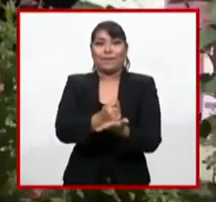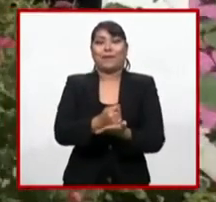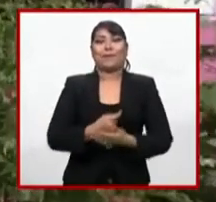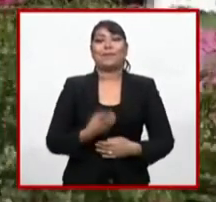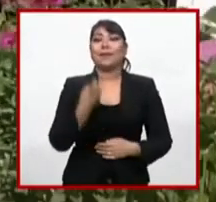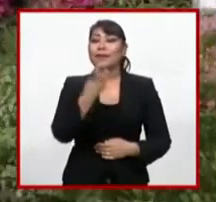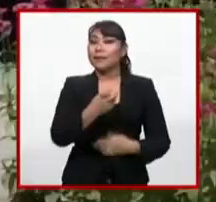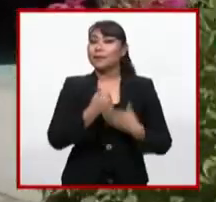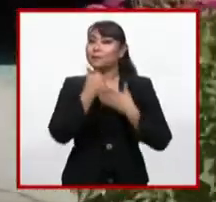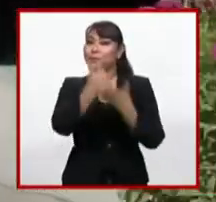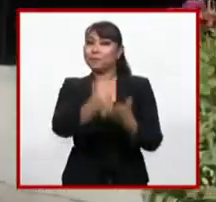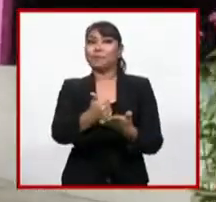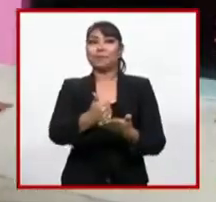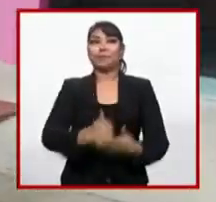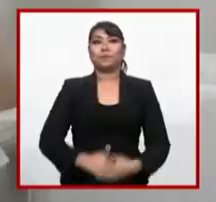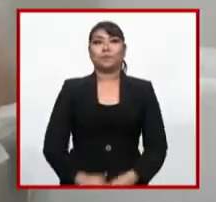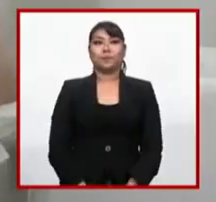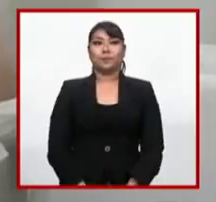personas.